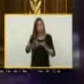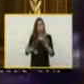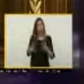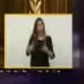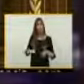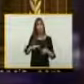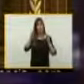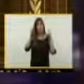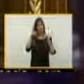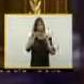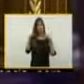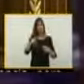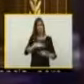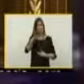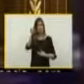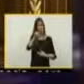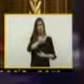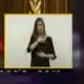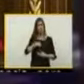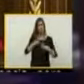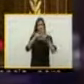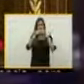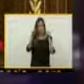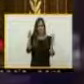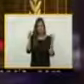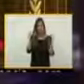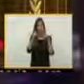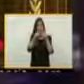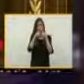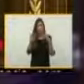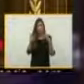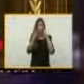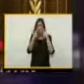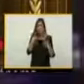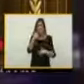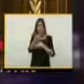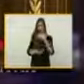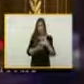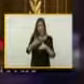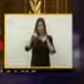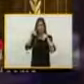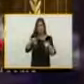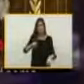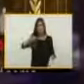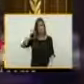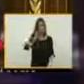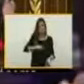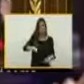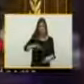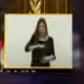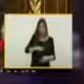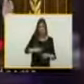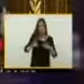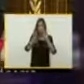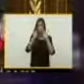que pode dar satisfacción de algún modo razonable para todas as partes, para partes que están no Parlamento Español e que teñen unha